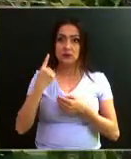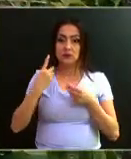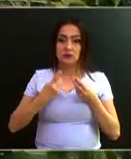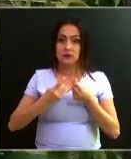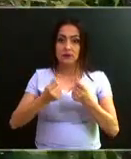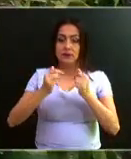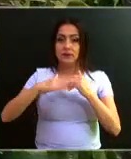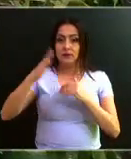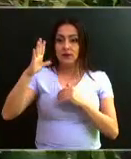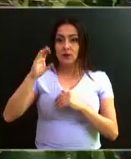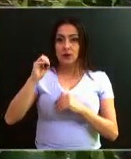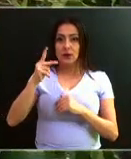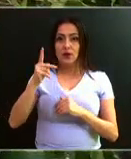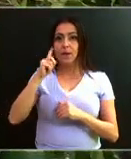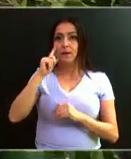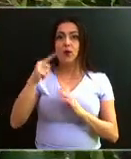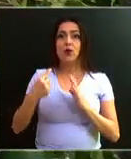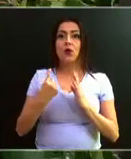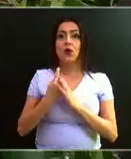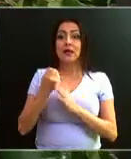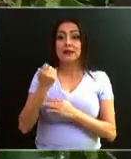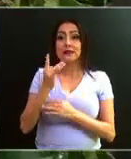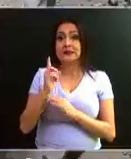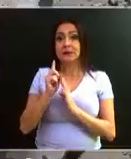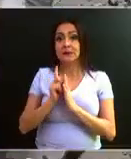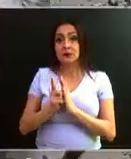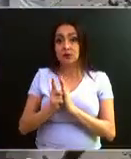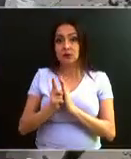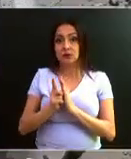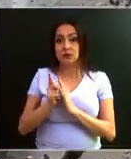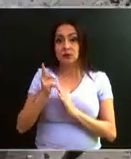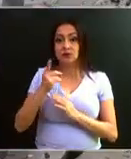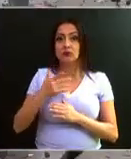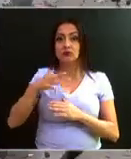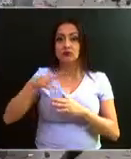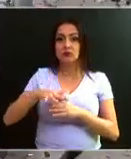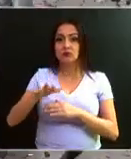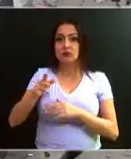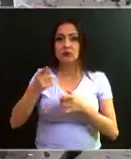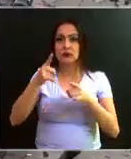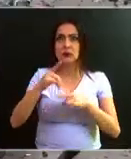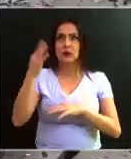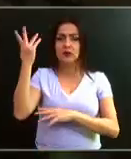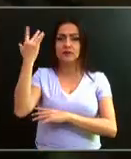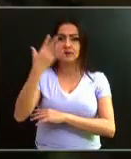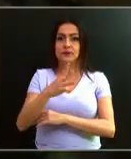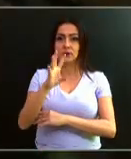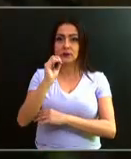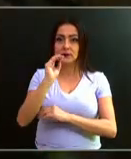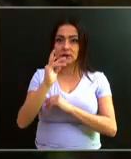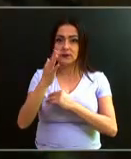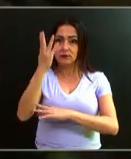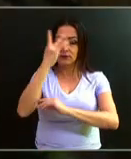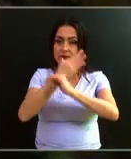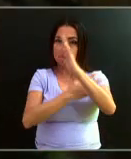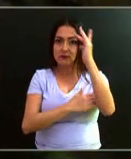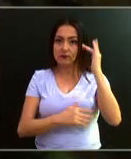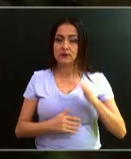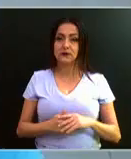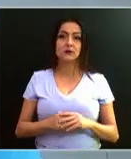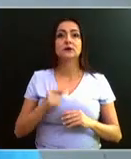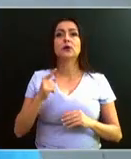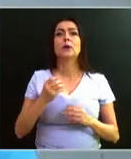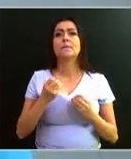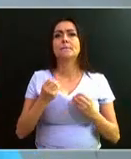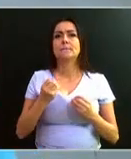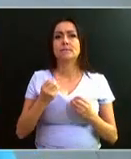velocidades superiores a 50 km por hora durante 15 minutos, en su recorrido general causaron la caída de al menos 40 árboles. Estaban